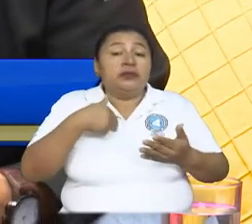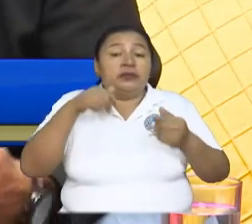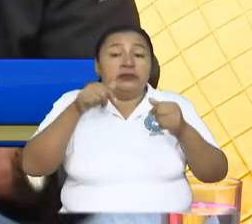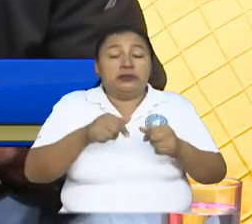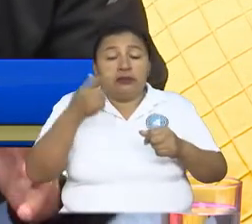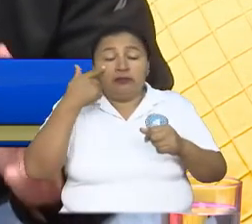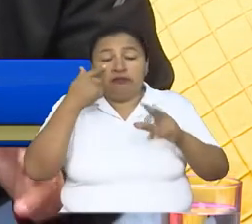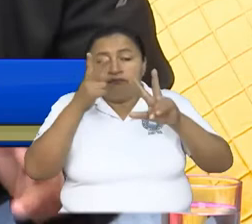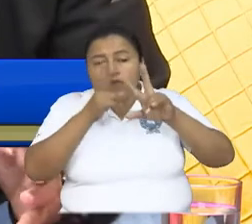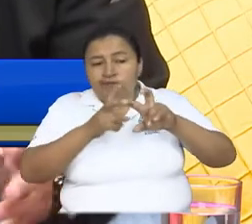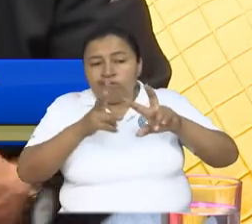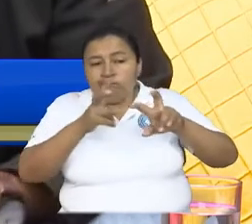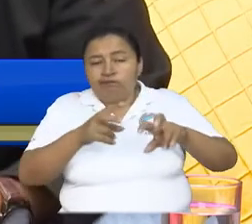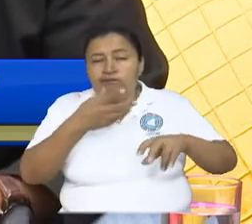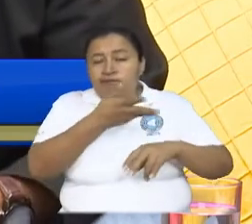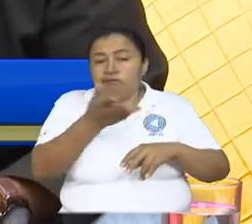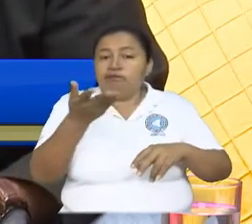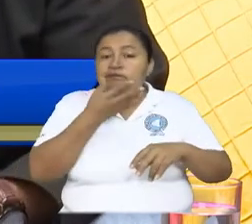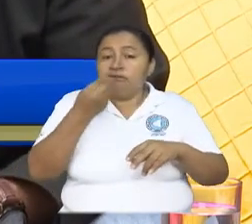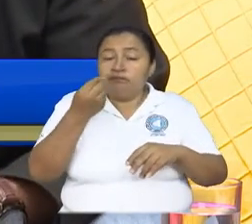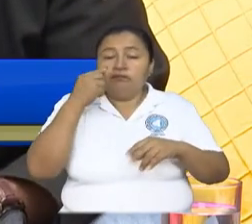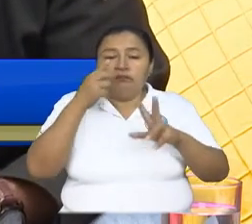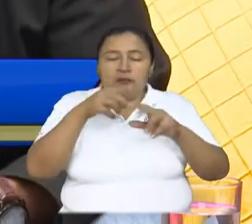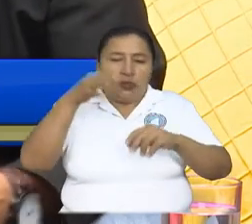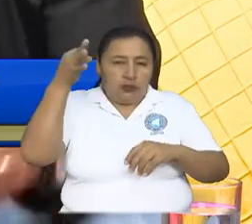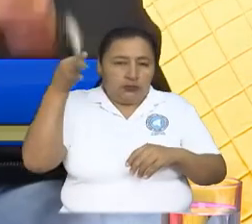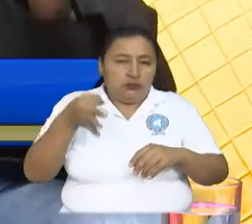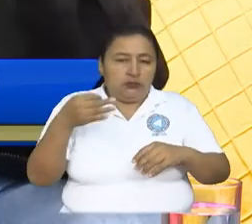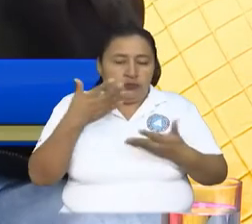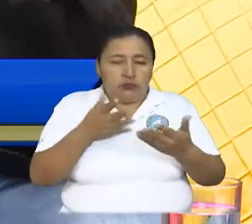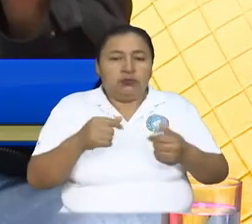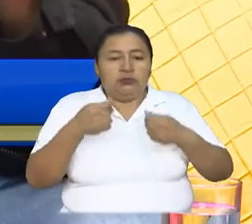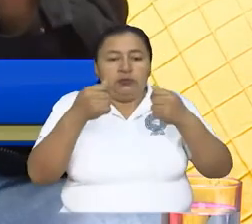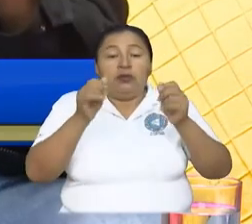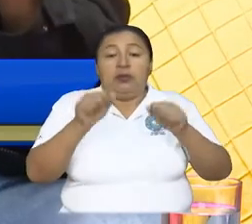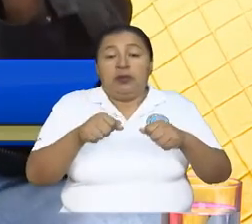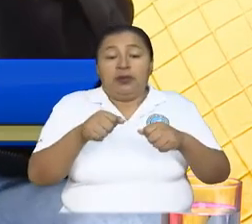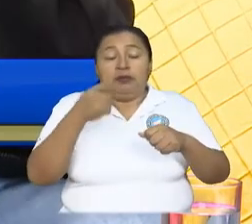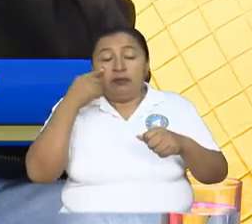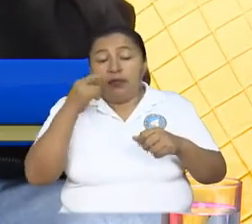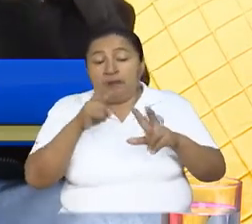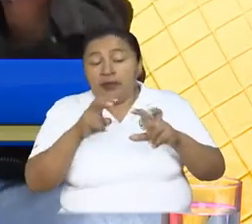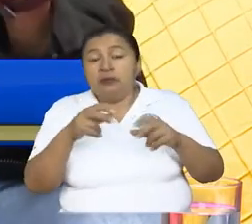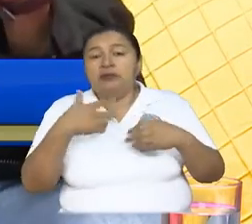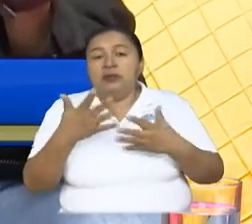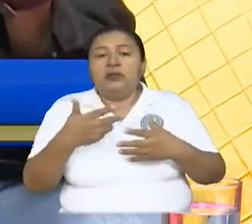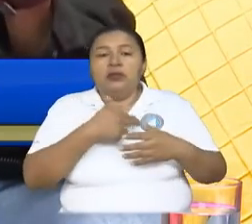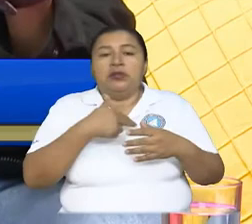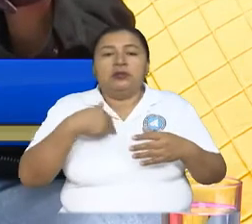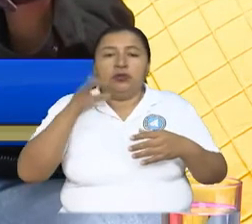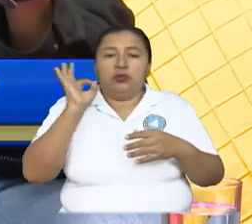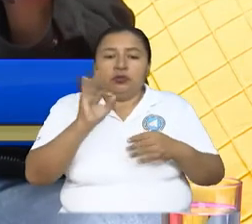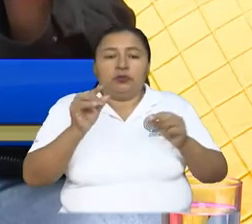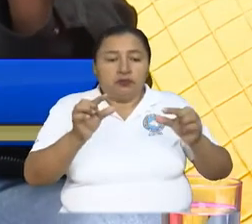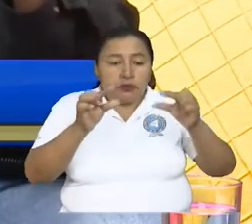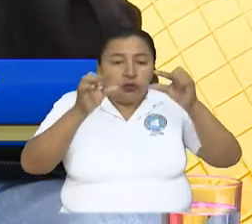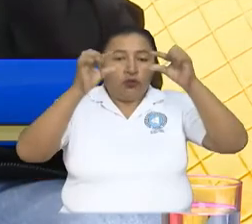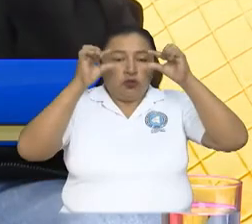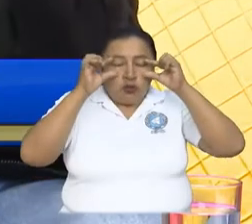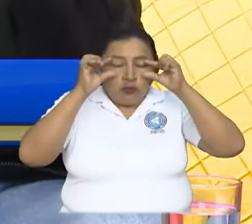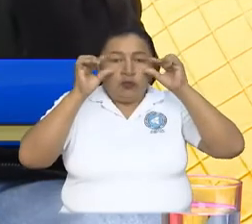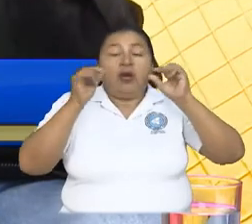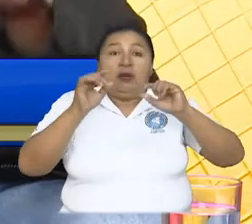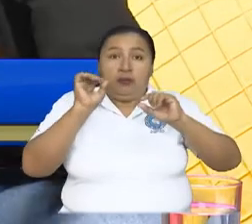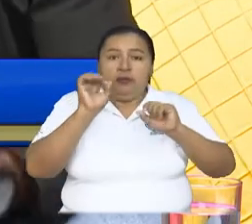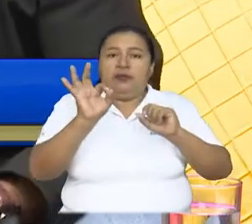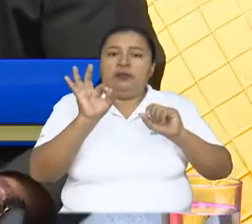esos muchachos para poder asegurarle si hacer la pesquisa pero también se les asegura sus anteojos para que